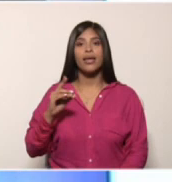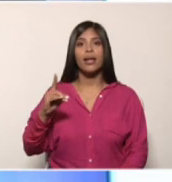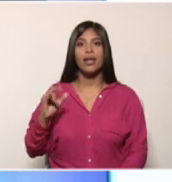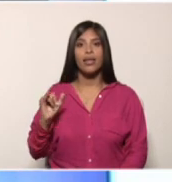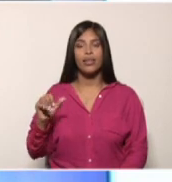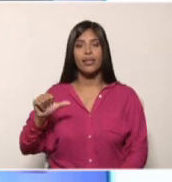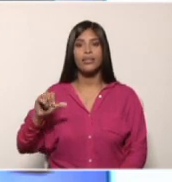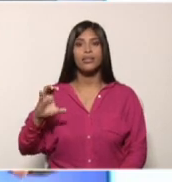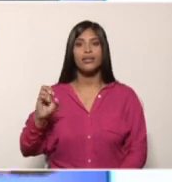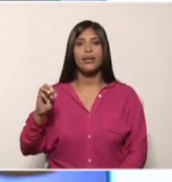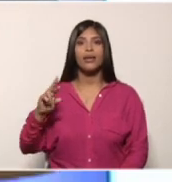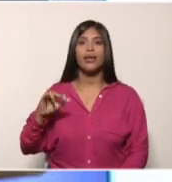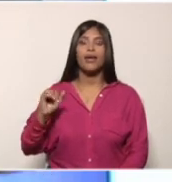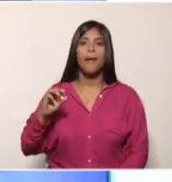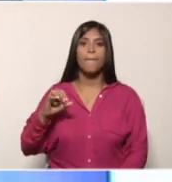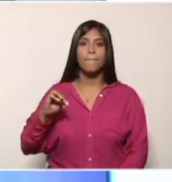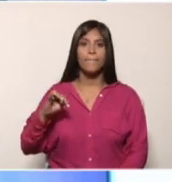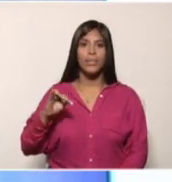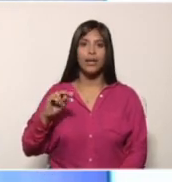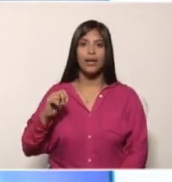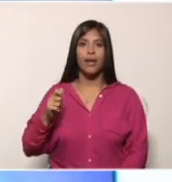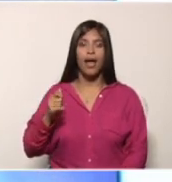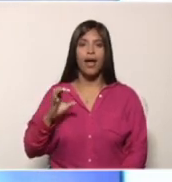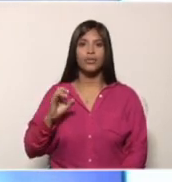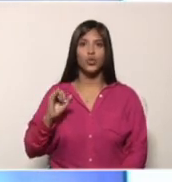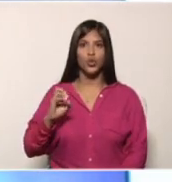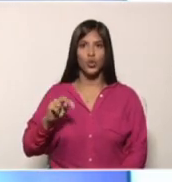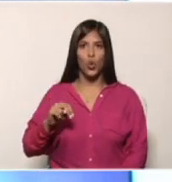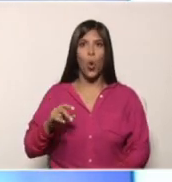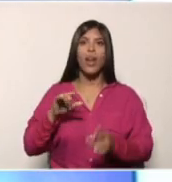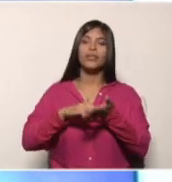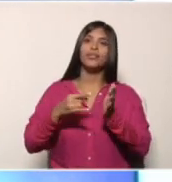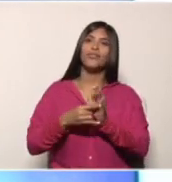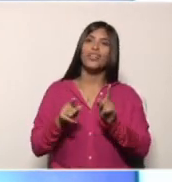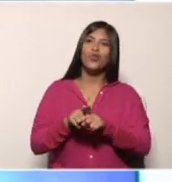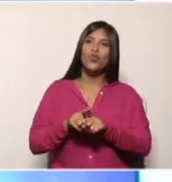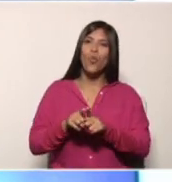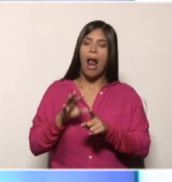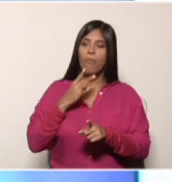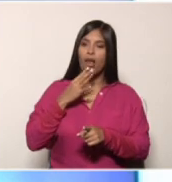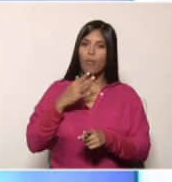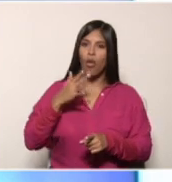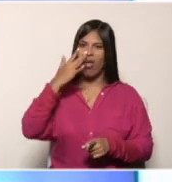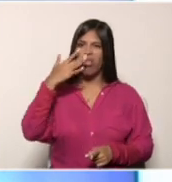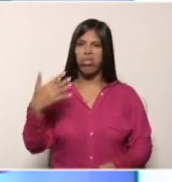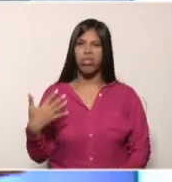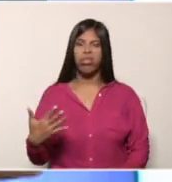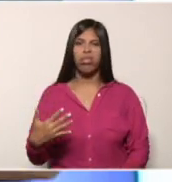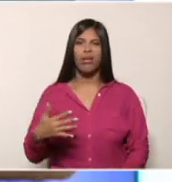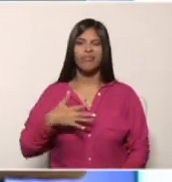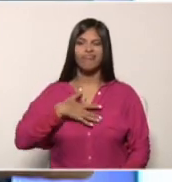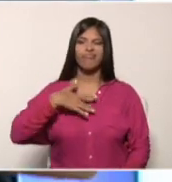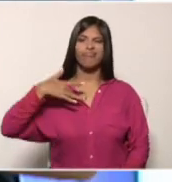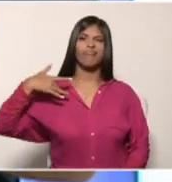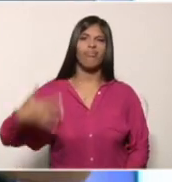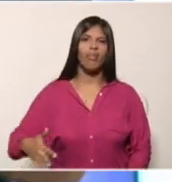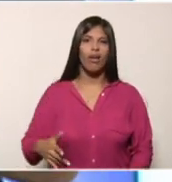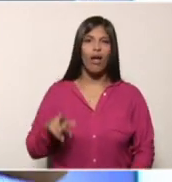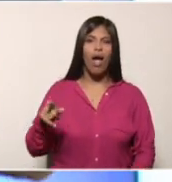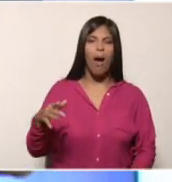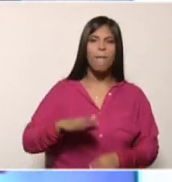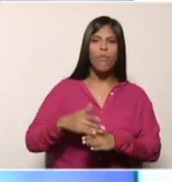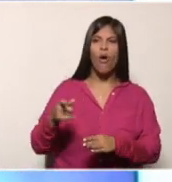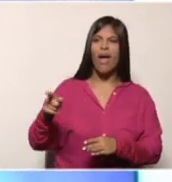algo que deberíamos evitar siempre, que es la parte de discriminación. Discriminación. ¿Okay? Entonces,